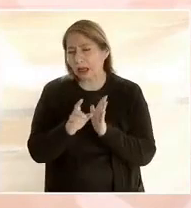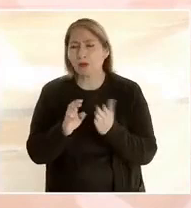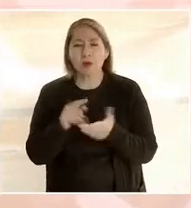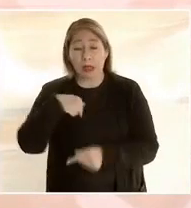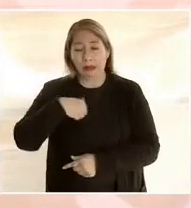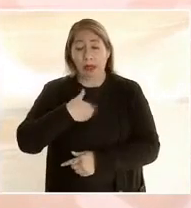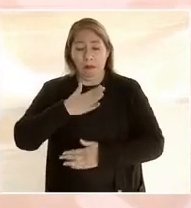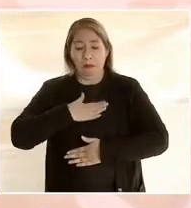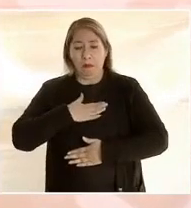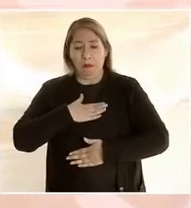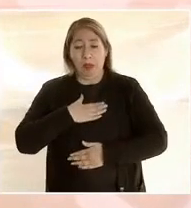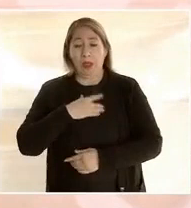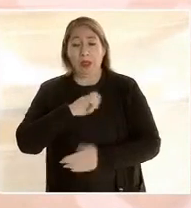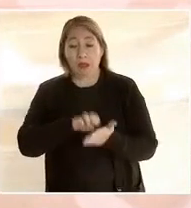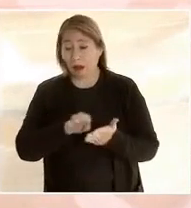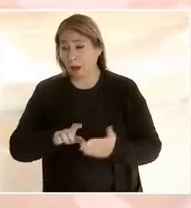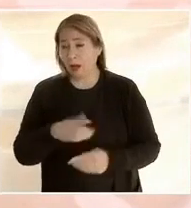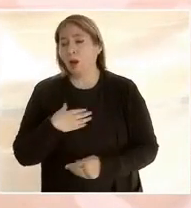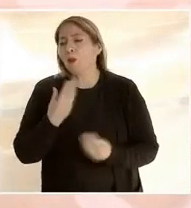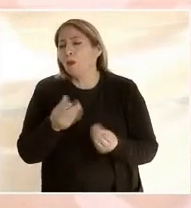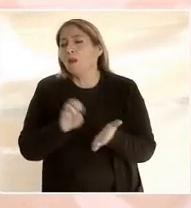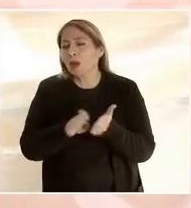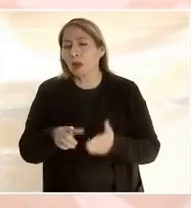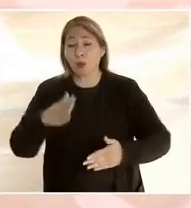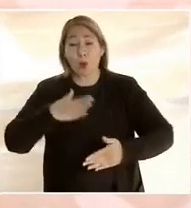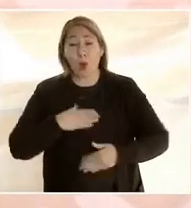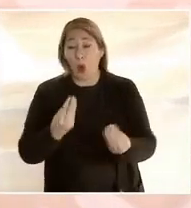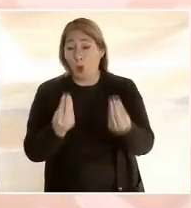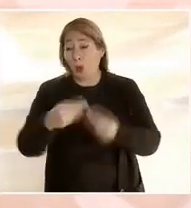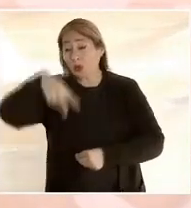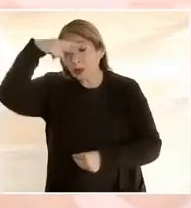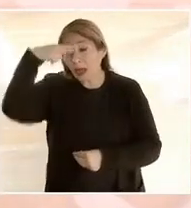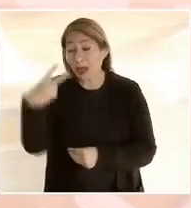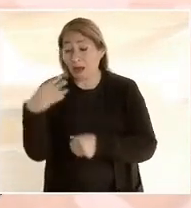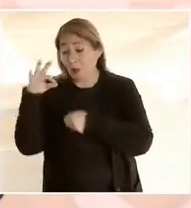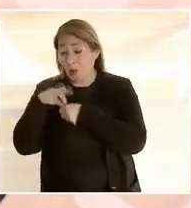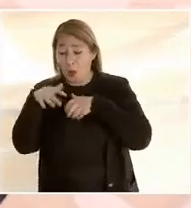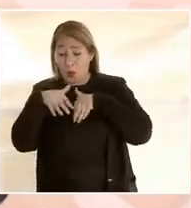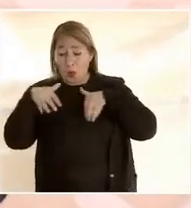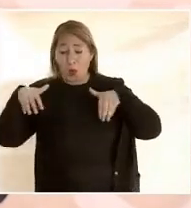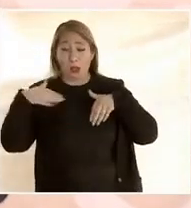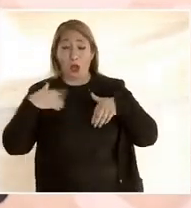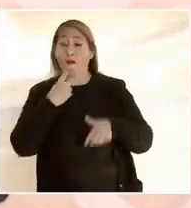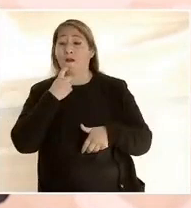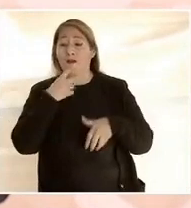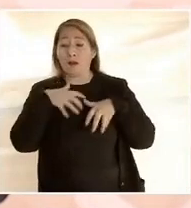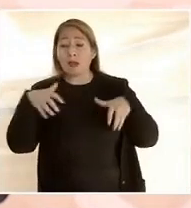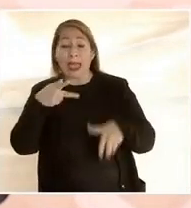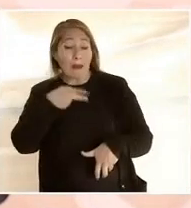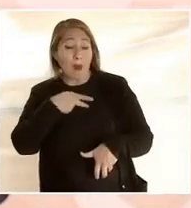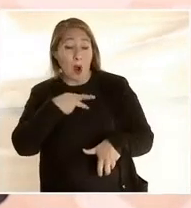somos respaldados por la mayoría de los mexicanos y en especial por los